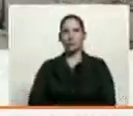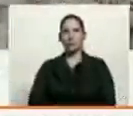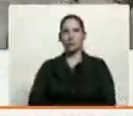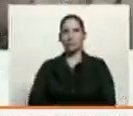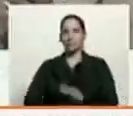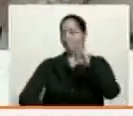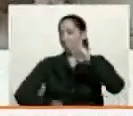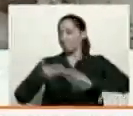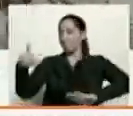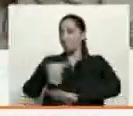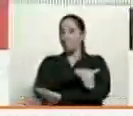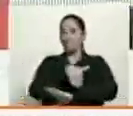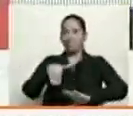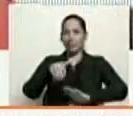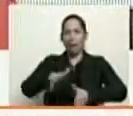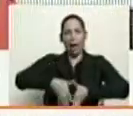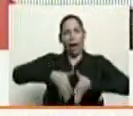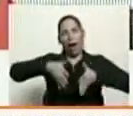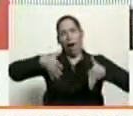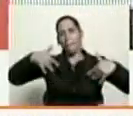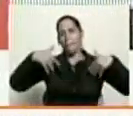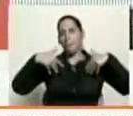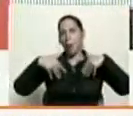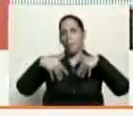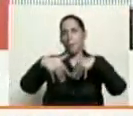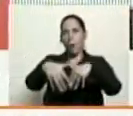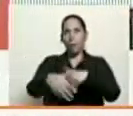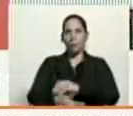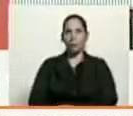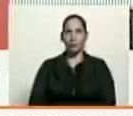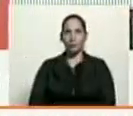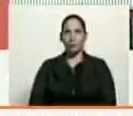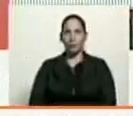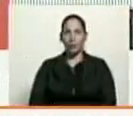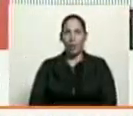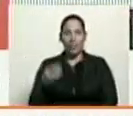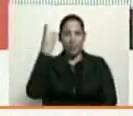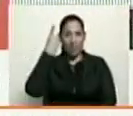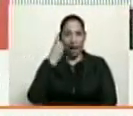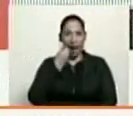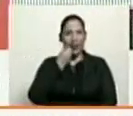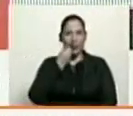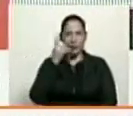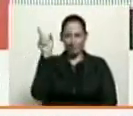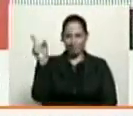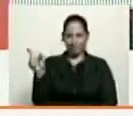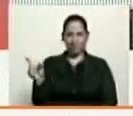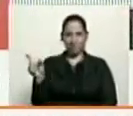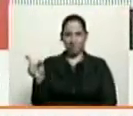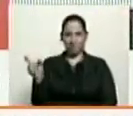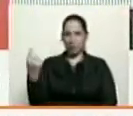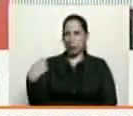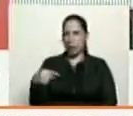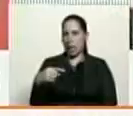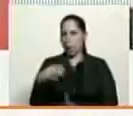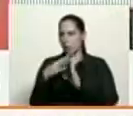A la calle, una gran marcha que Darío Vivas tiene todo